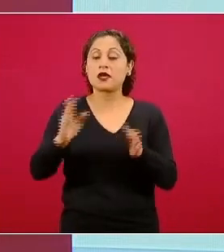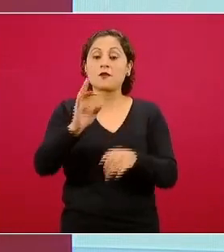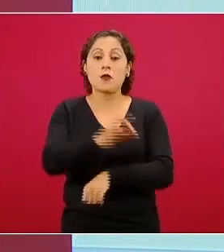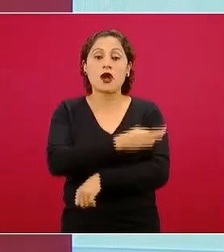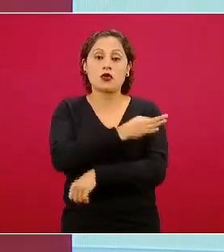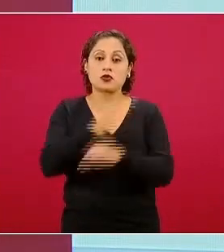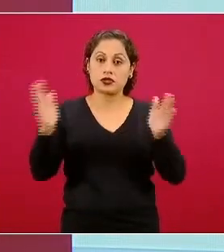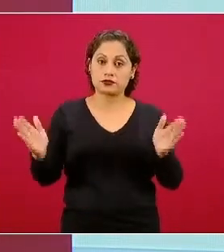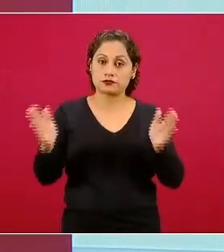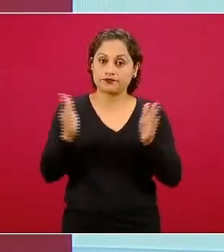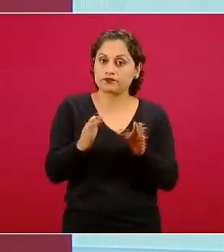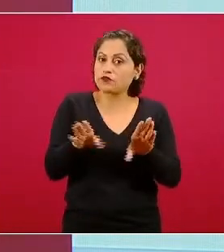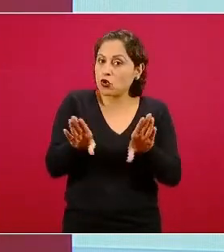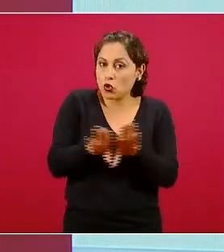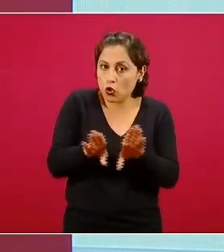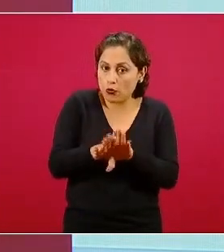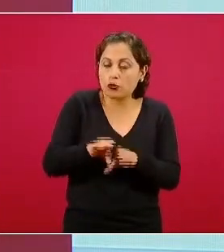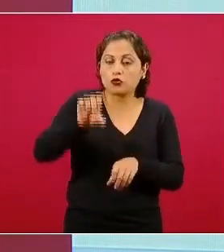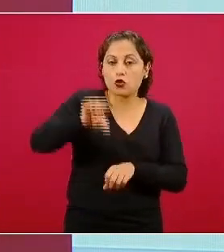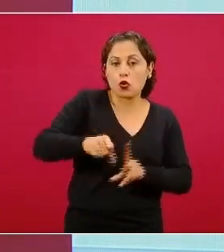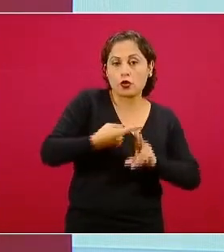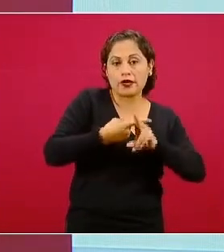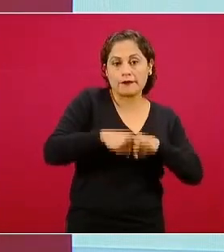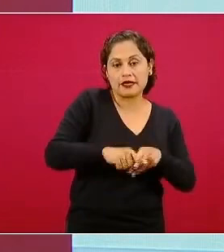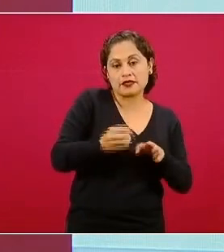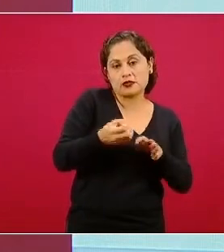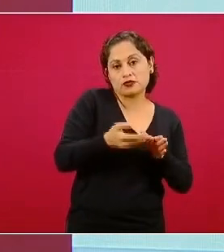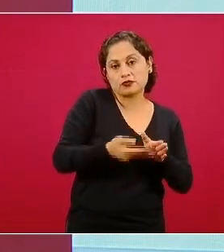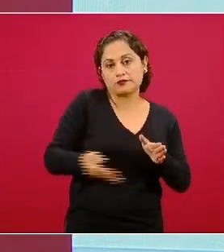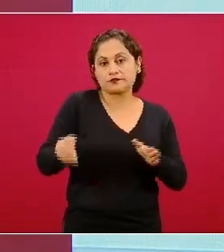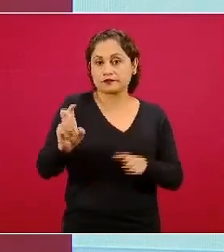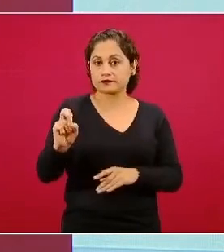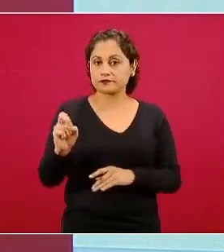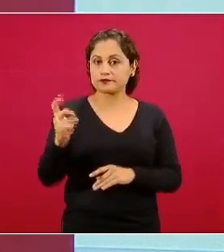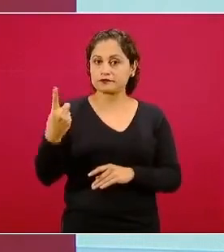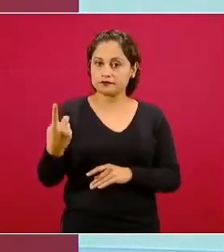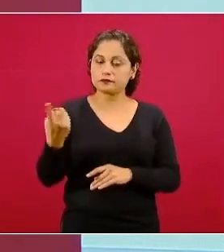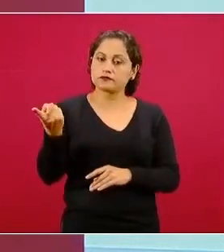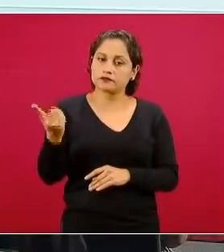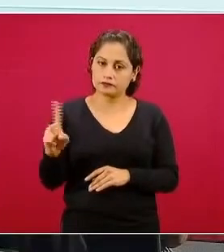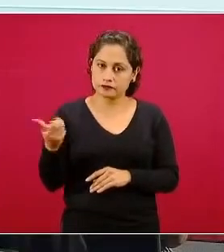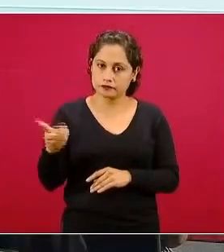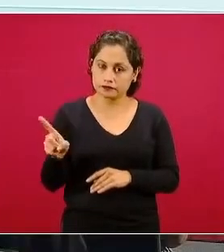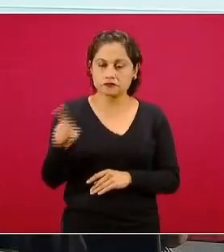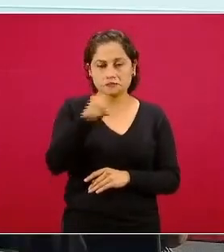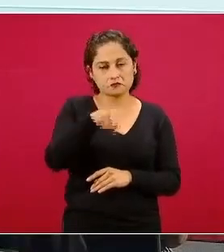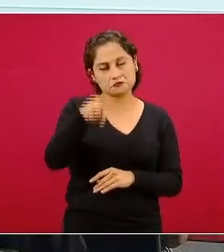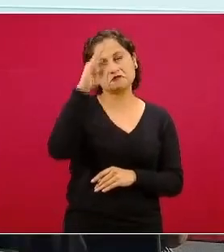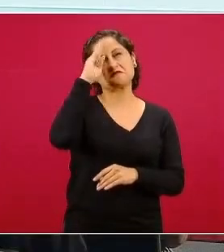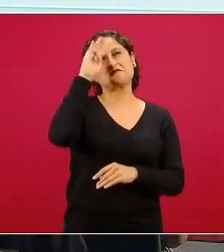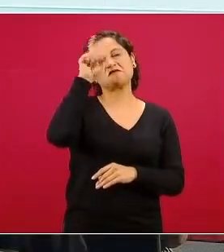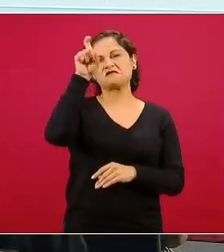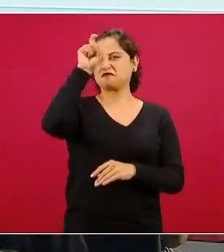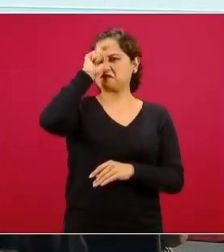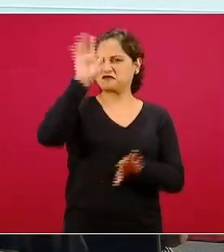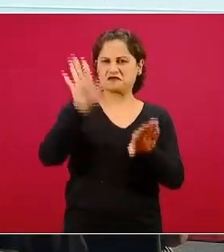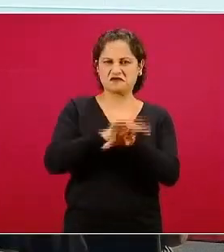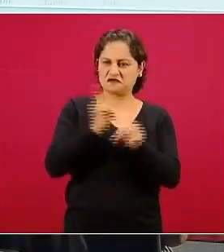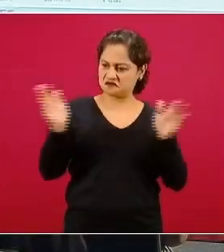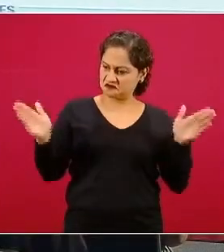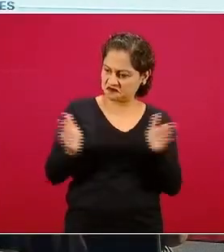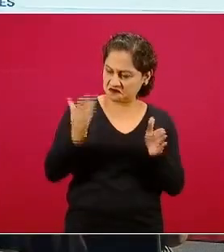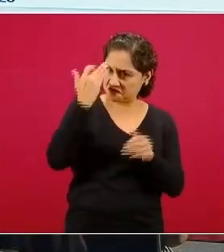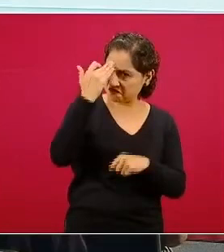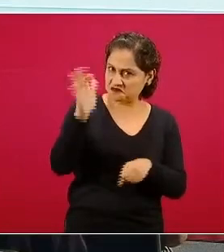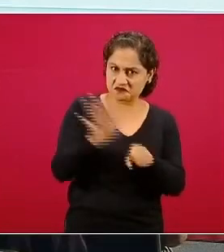1 de octubre, o sea, hoy, al 31 de diciembre. Y la pregunta que se están haciendo es, bueno, ¿y por qué? Me dan